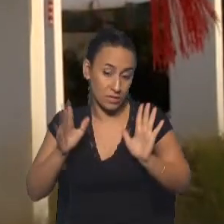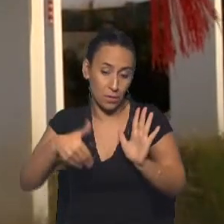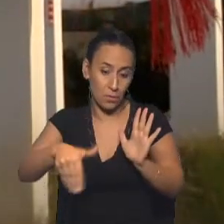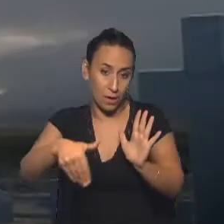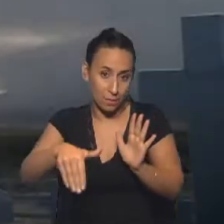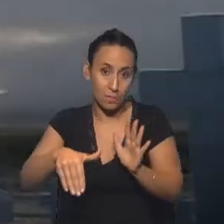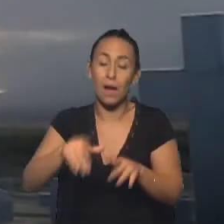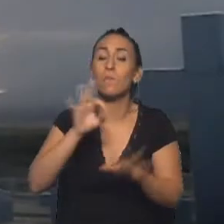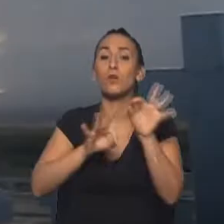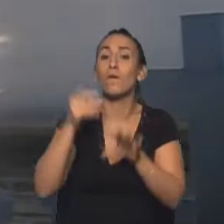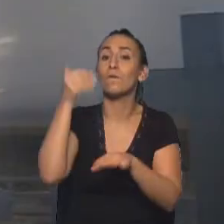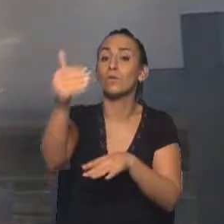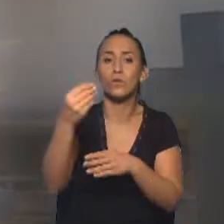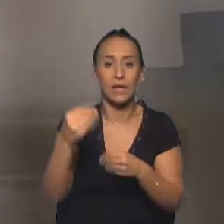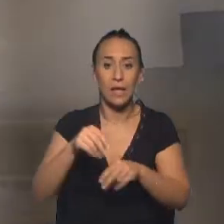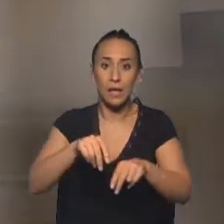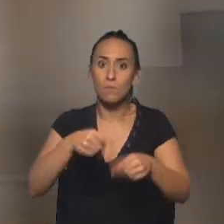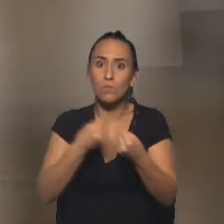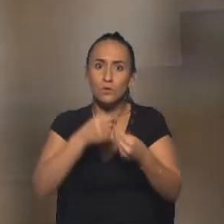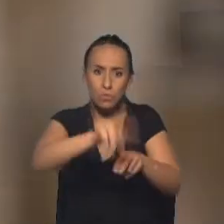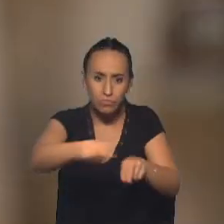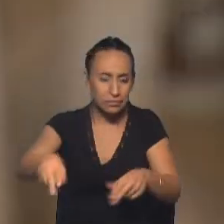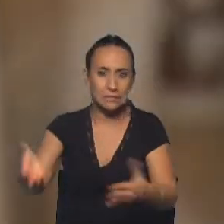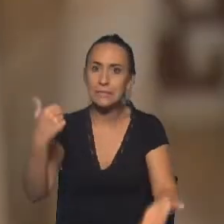un proyecto futuro.